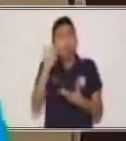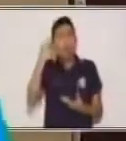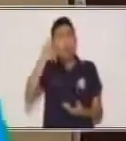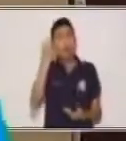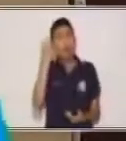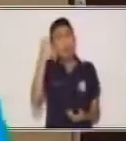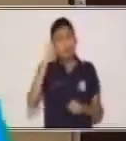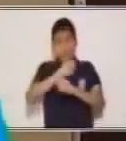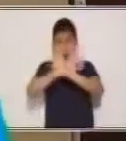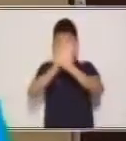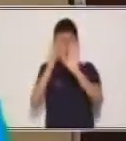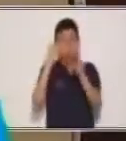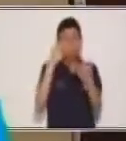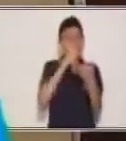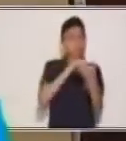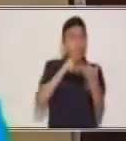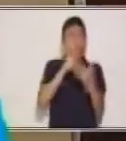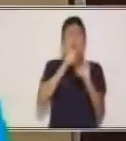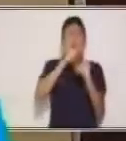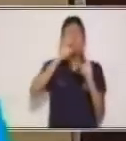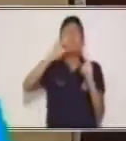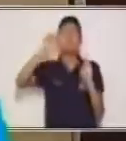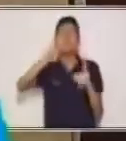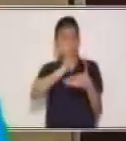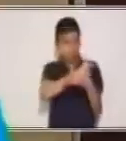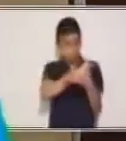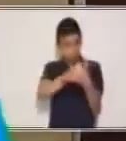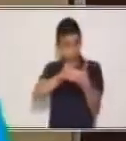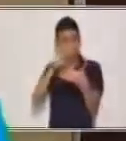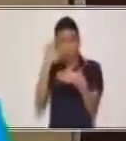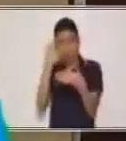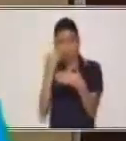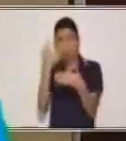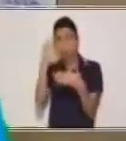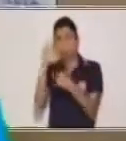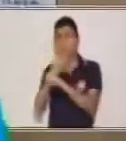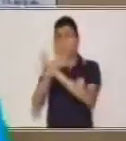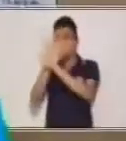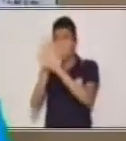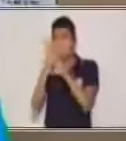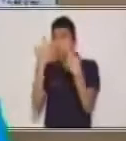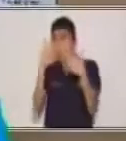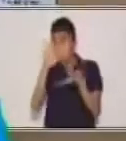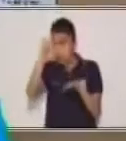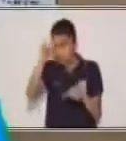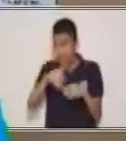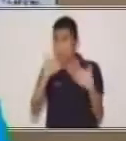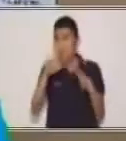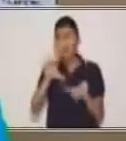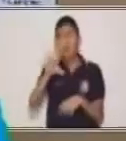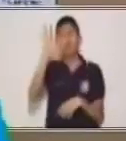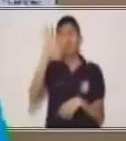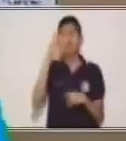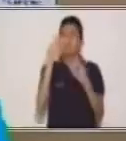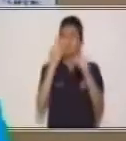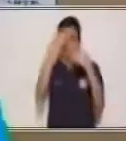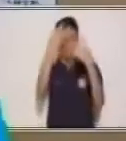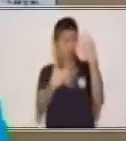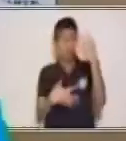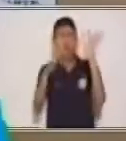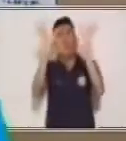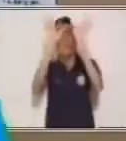las oraciones. Podemos ver entonces qué tipo de oraciones podemos encontrar. Y aquí encontramos muchas formas